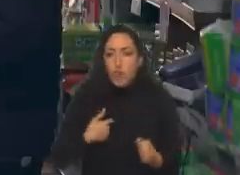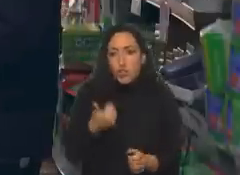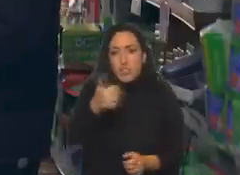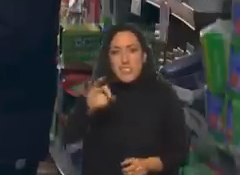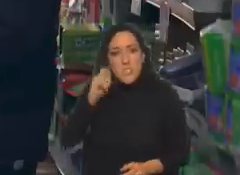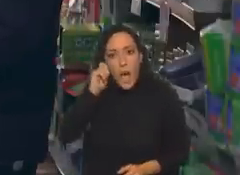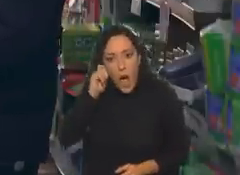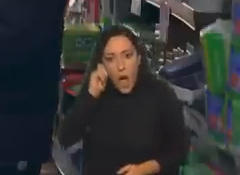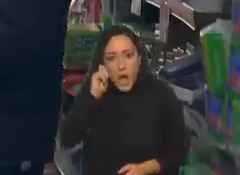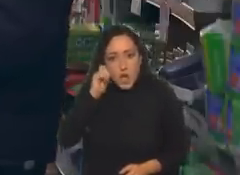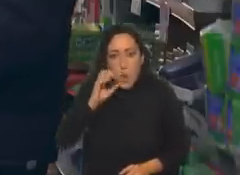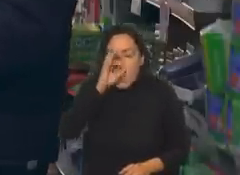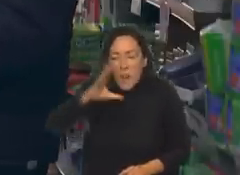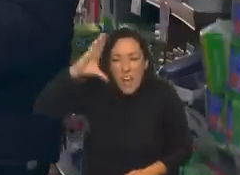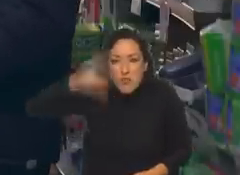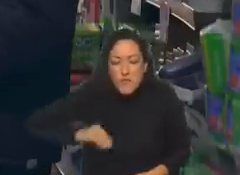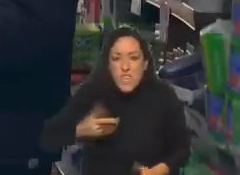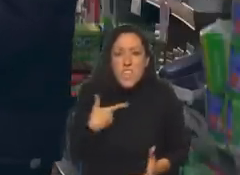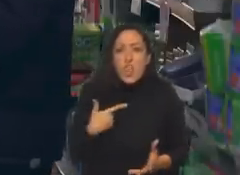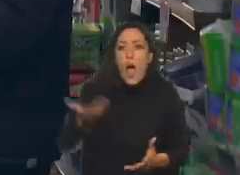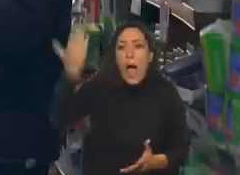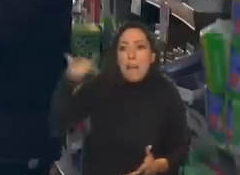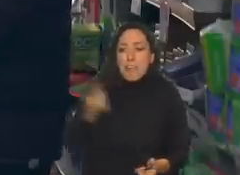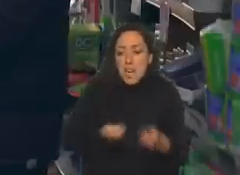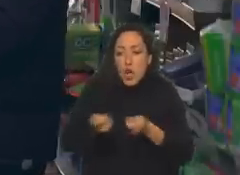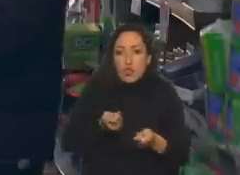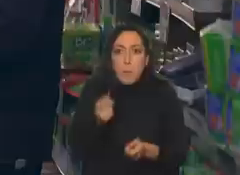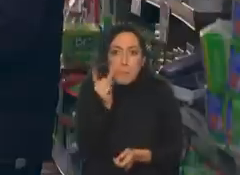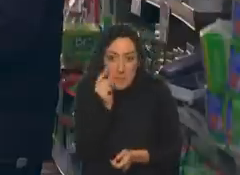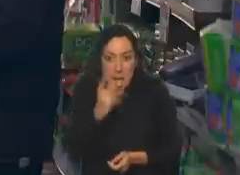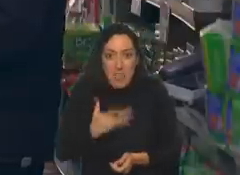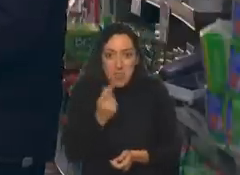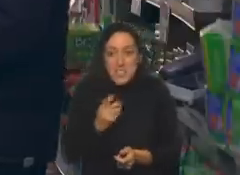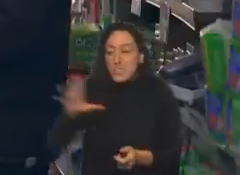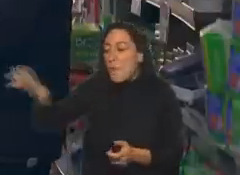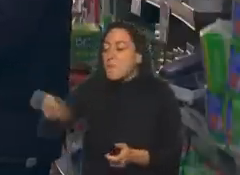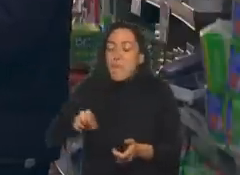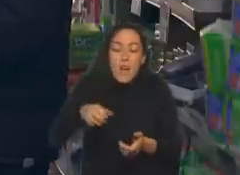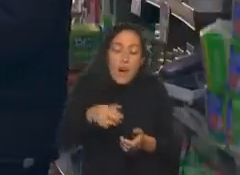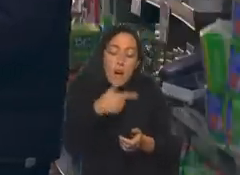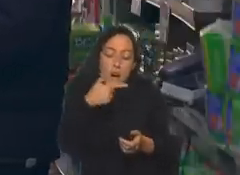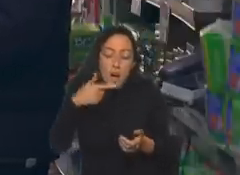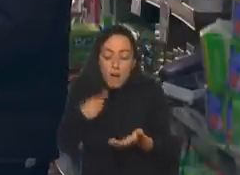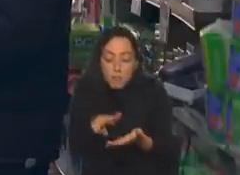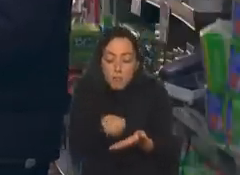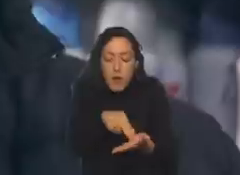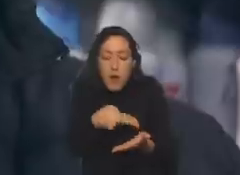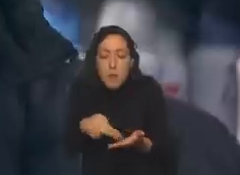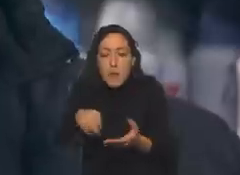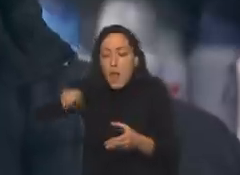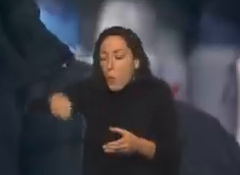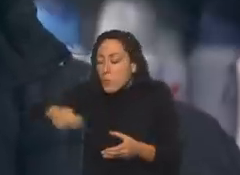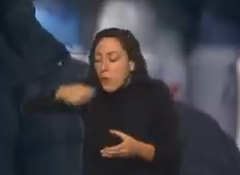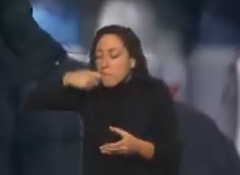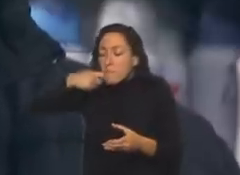años y no me olvido de cuando era chico, venía al negocio de mi padre y agarraba una mermelada y uno le ponía la cucharita y tenía un